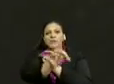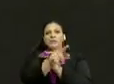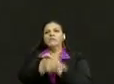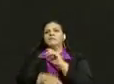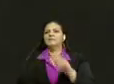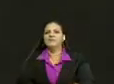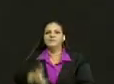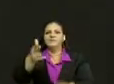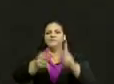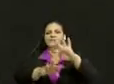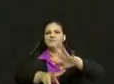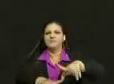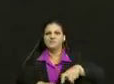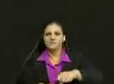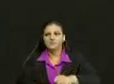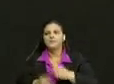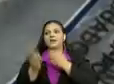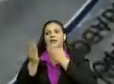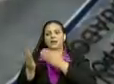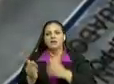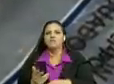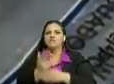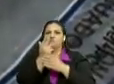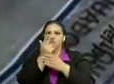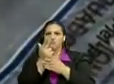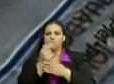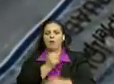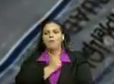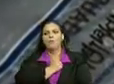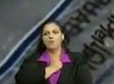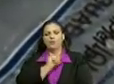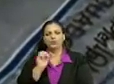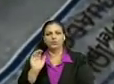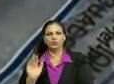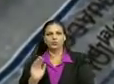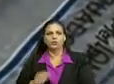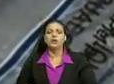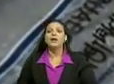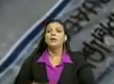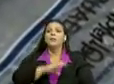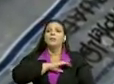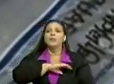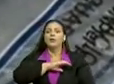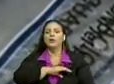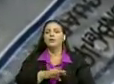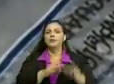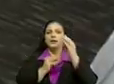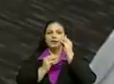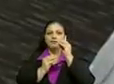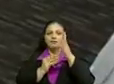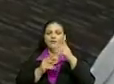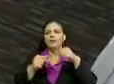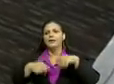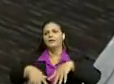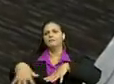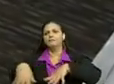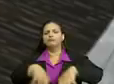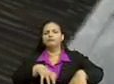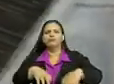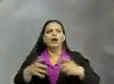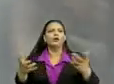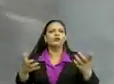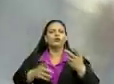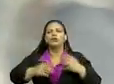manera, el comandante de la subzona Guayas dio a conocer la ejecución de varias intervenciones policiales, en las cuales se ha